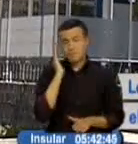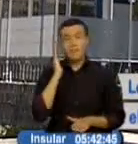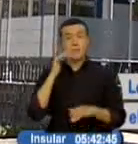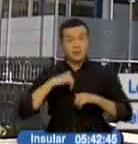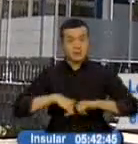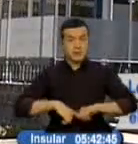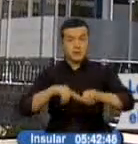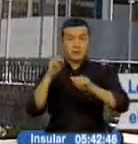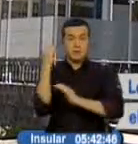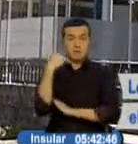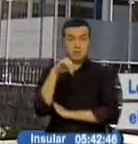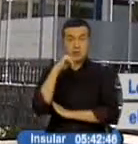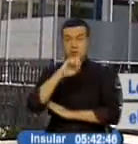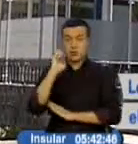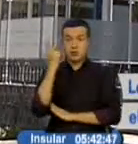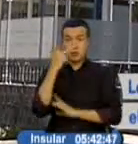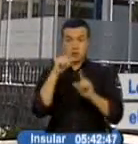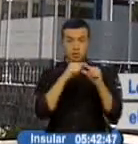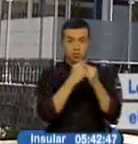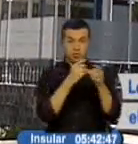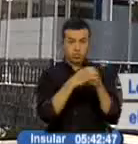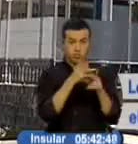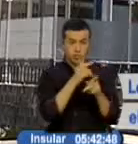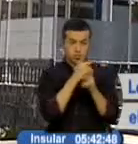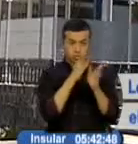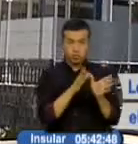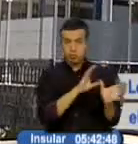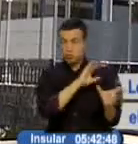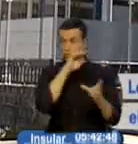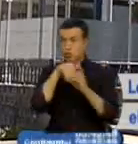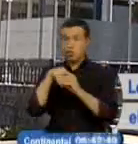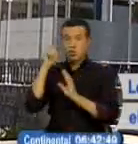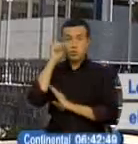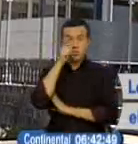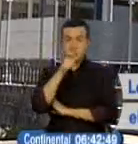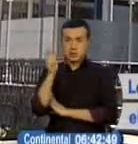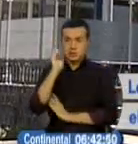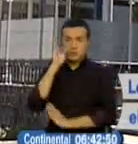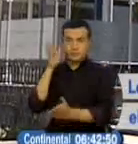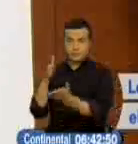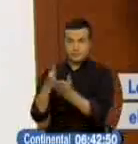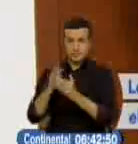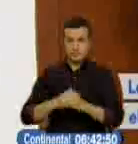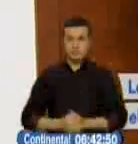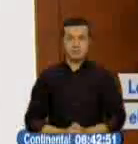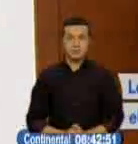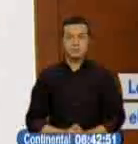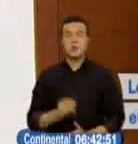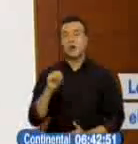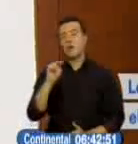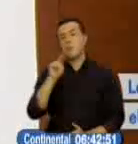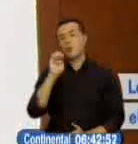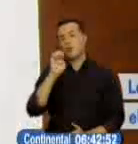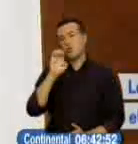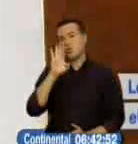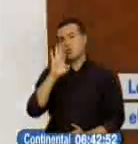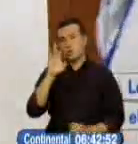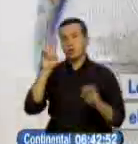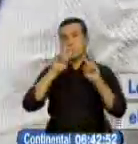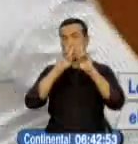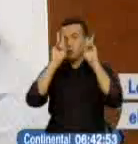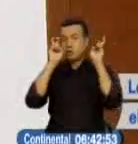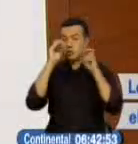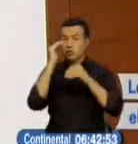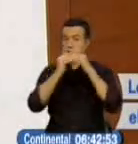continuarán este miércoles con el tercer grupo de ediles en las instalaciones de la Fiscalía General del Estado. Maurotea además está vinculado en